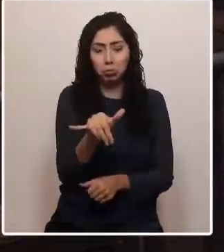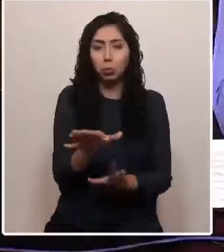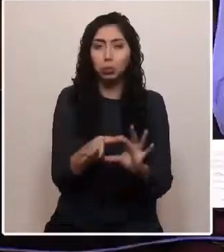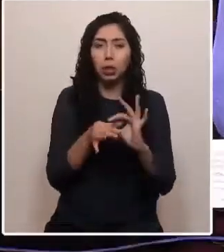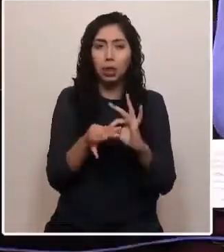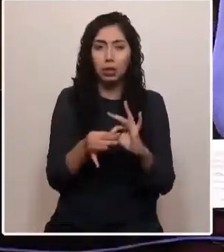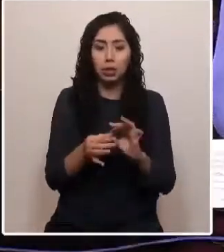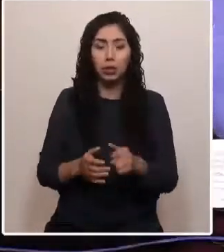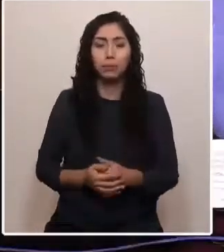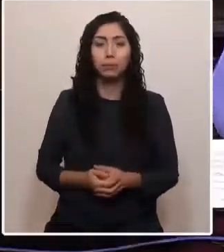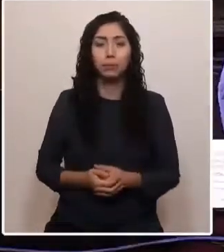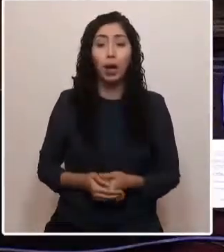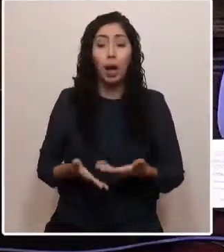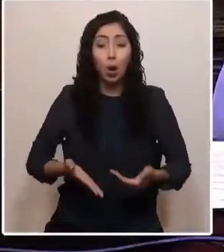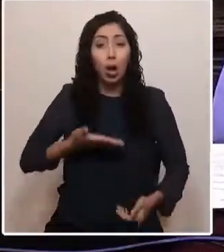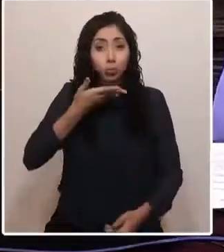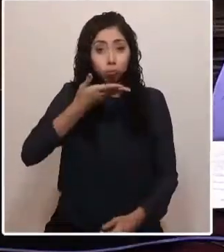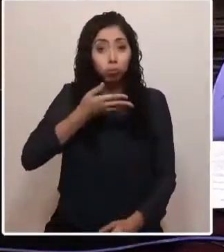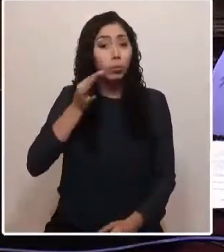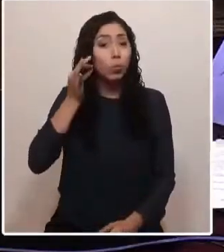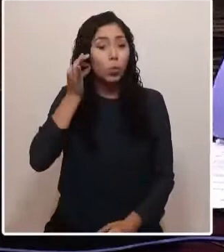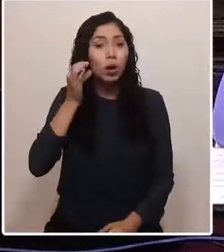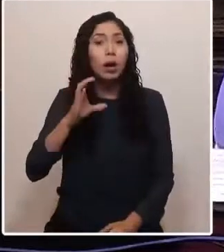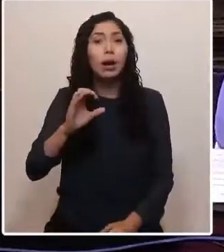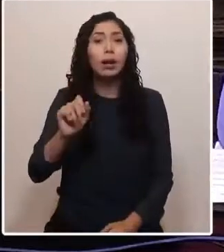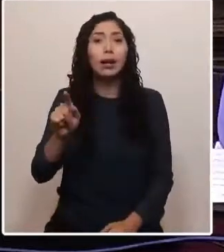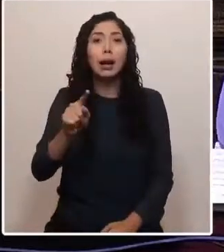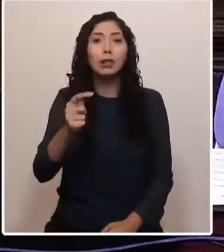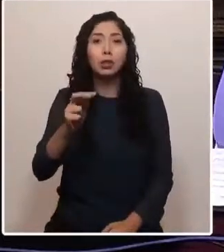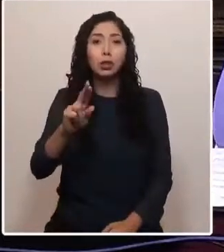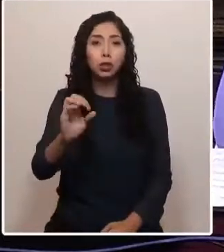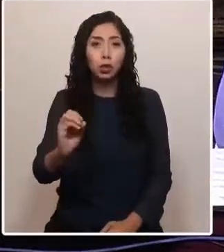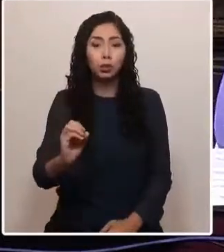Tiene la palabra la convencional Claudia Castro.